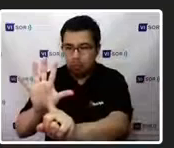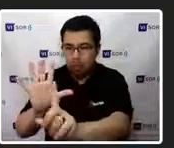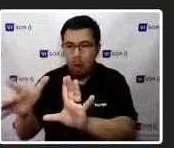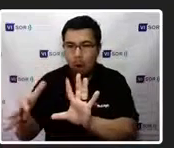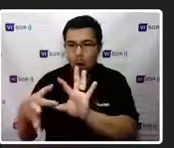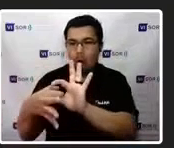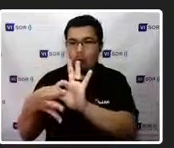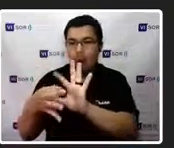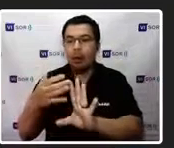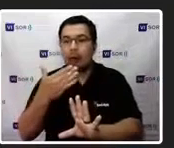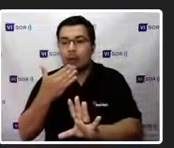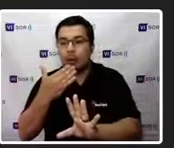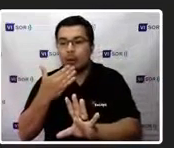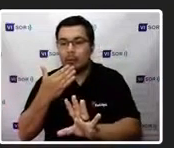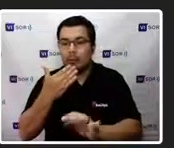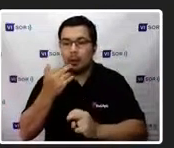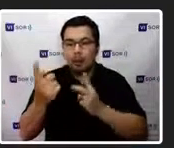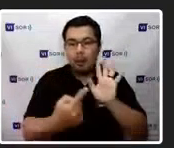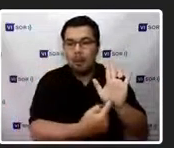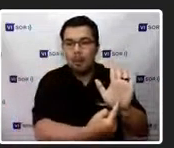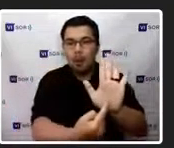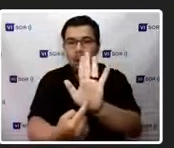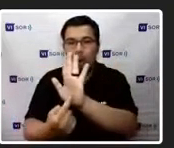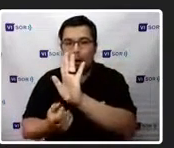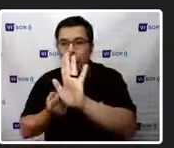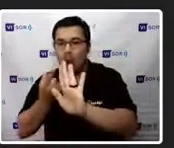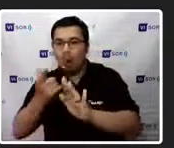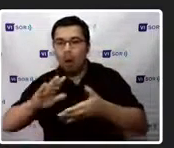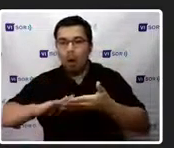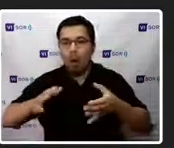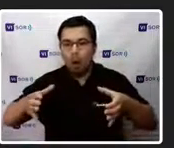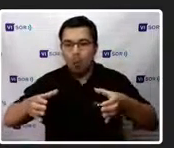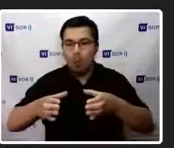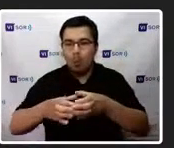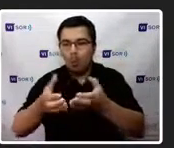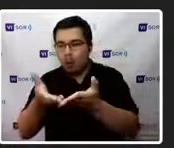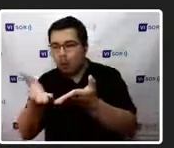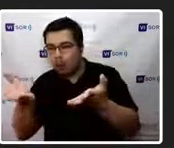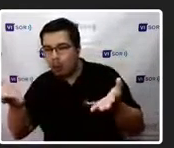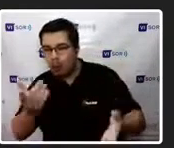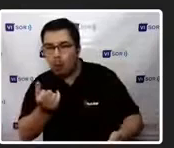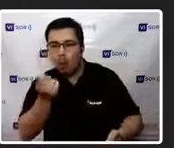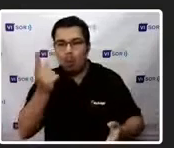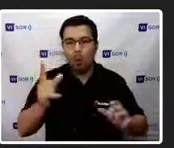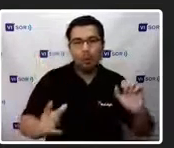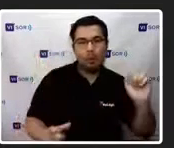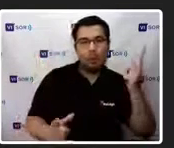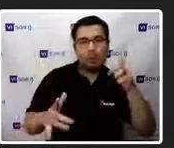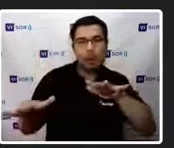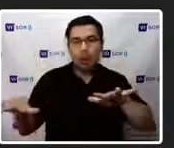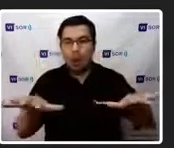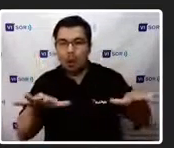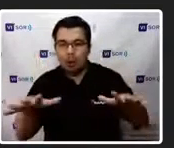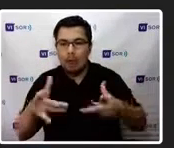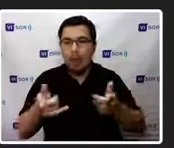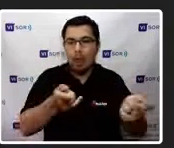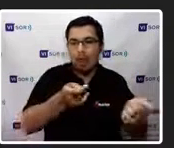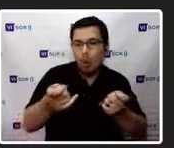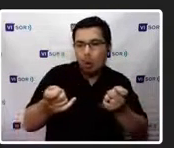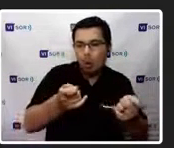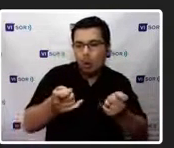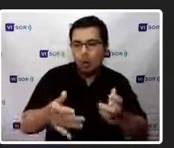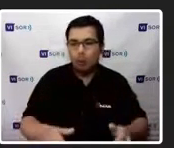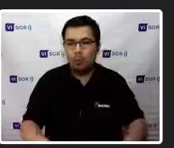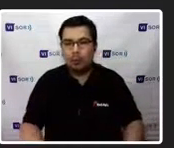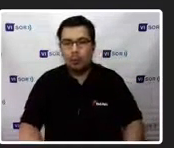viven las comunidades ahí, cuáles son como sus principales actividades económicas y también cuáles son las,